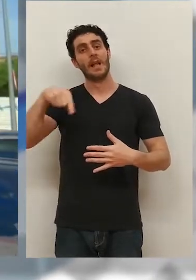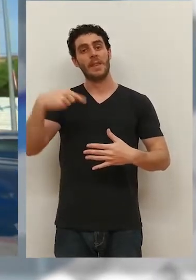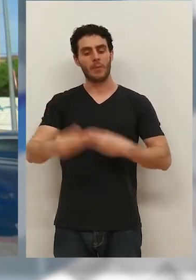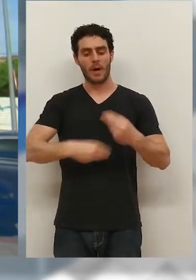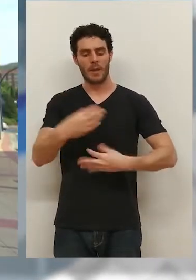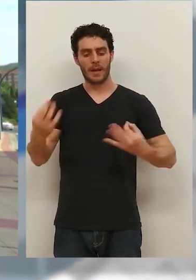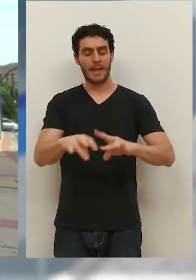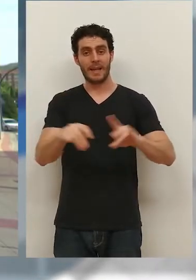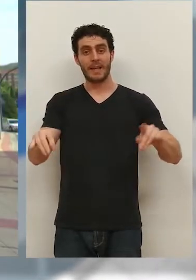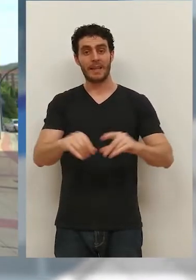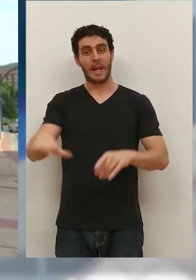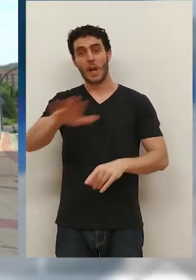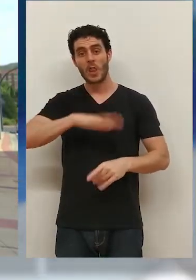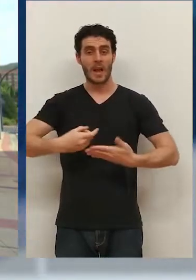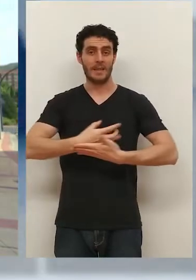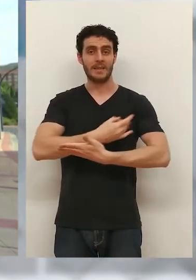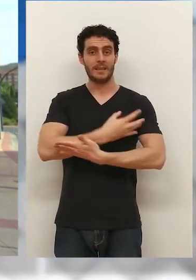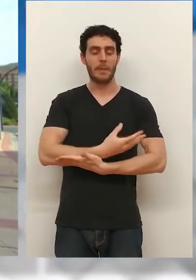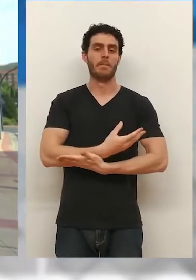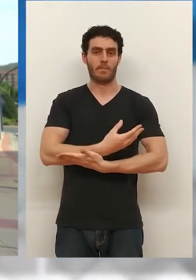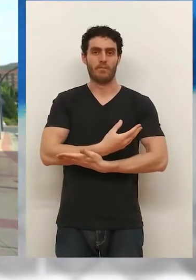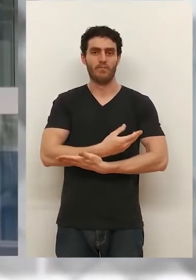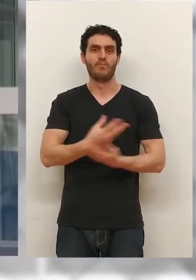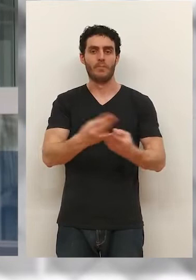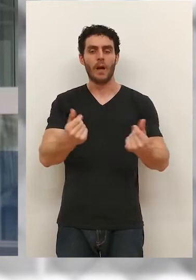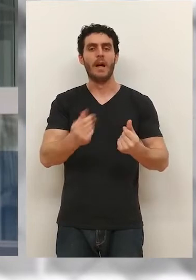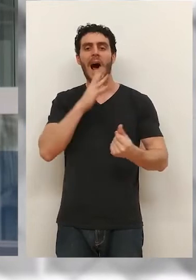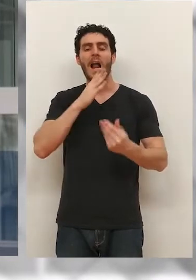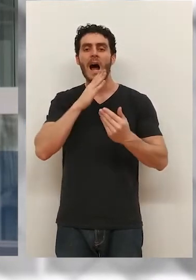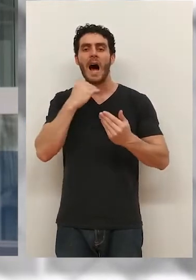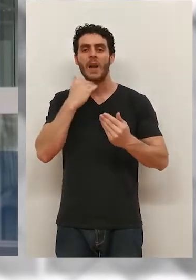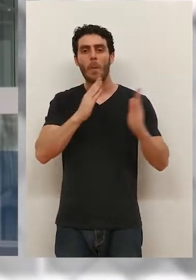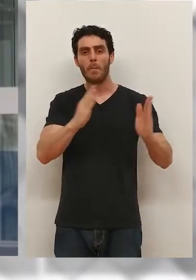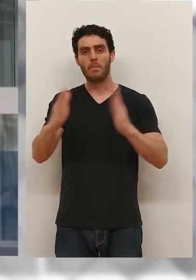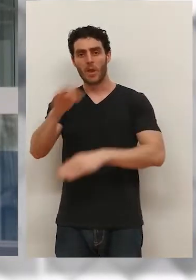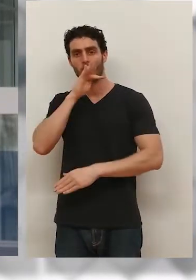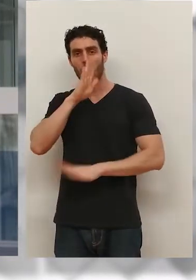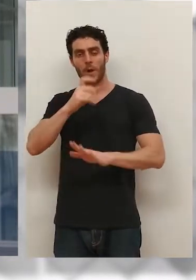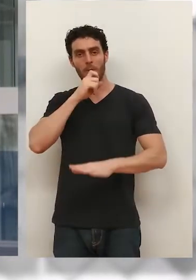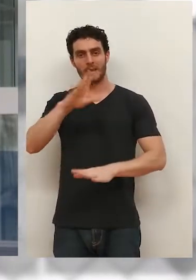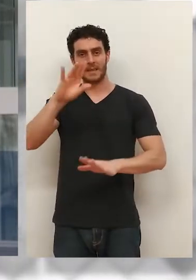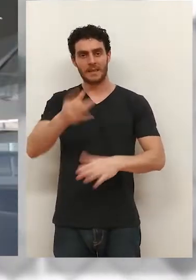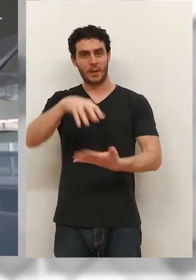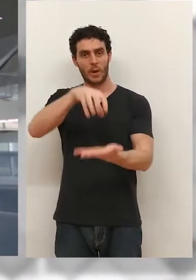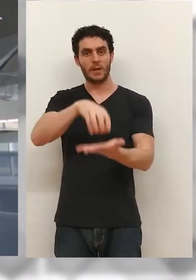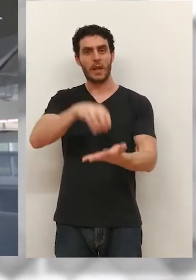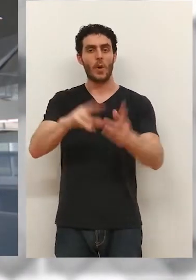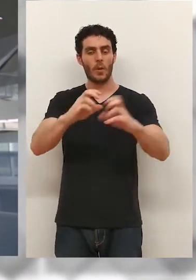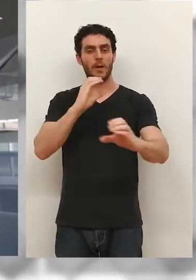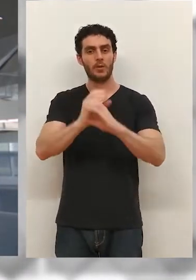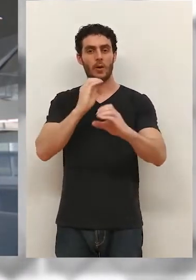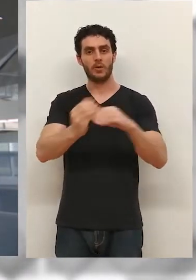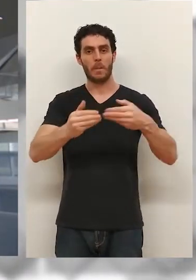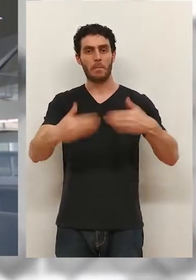será desafectar los terrenos del periferrocarril, algo para lo que todavía no hay plazos. Lo que sí se ha anunciado es que la nueva estación de autobuses se